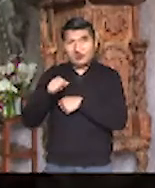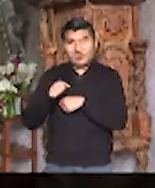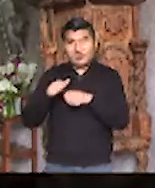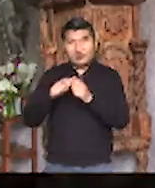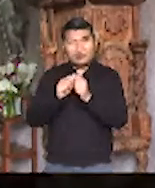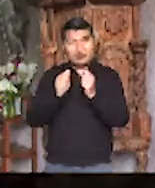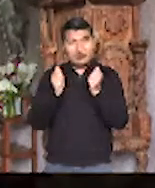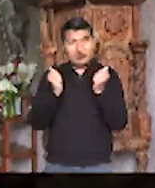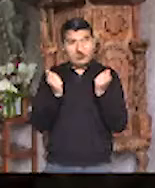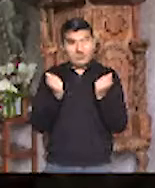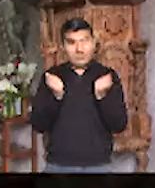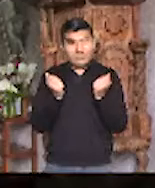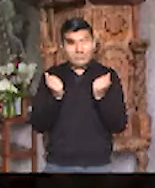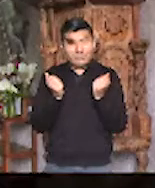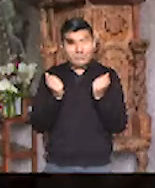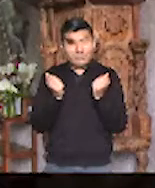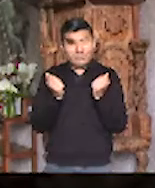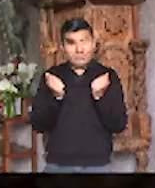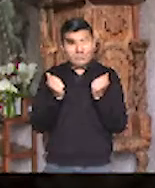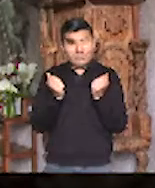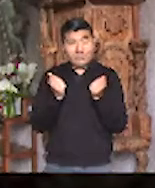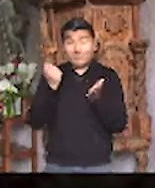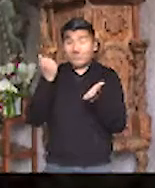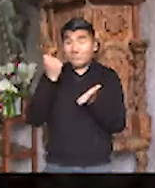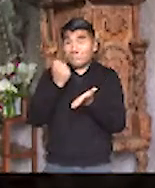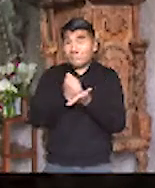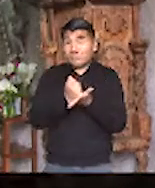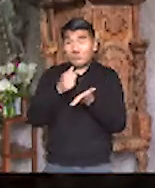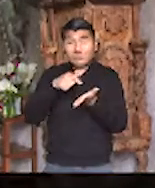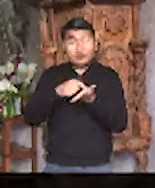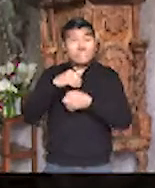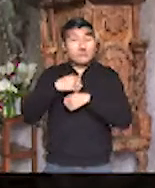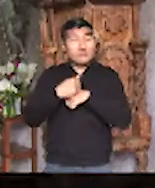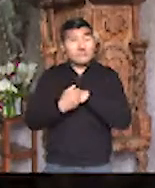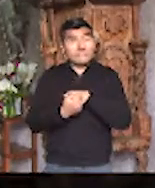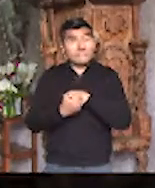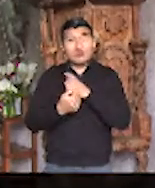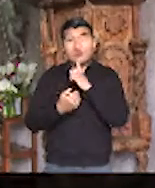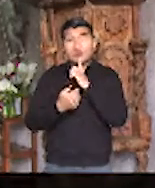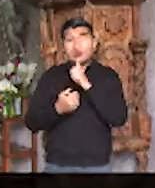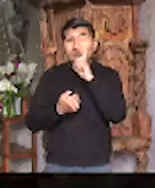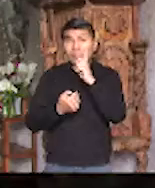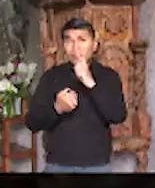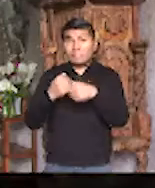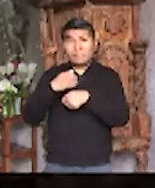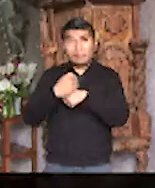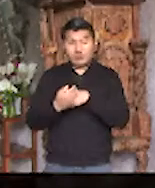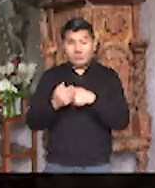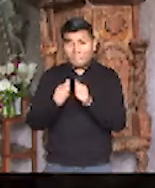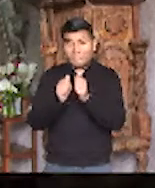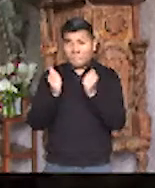partió el sello de ese pan es un pan partido